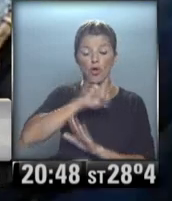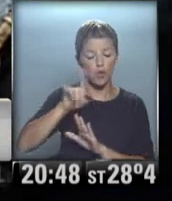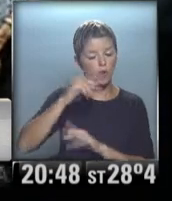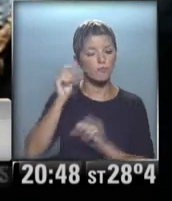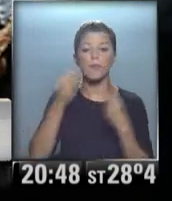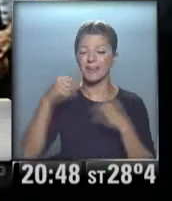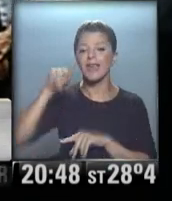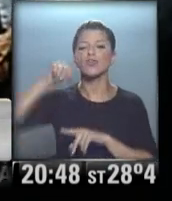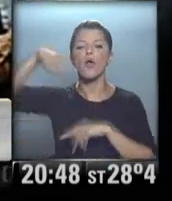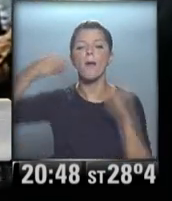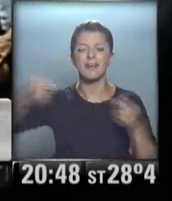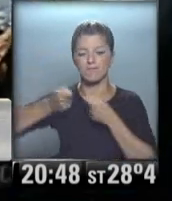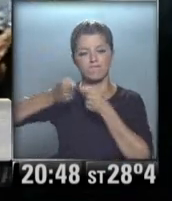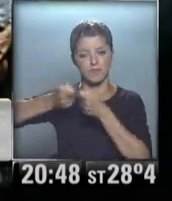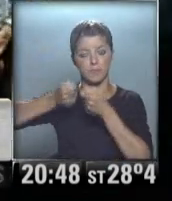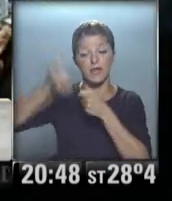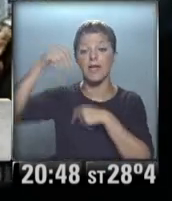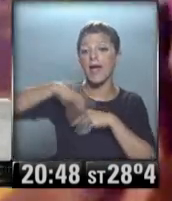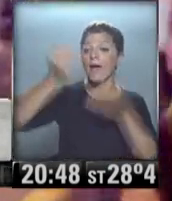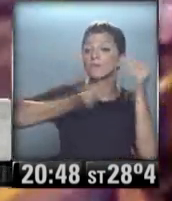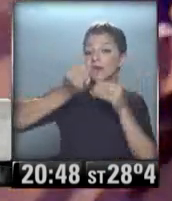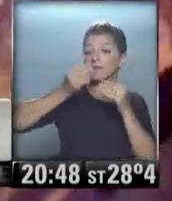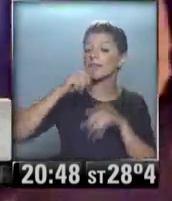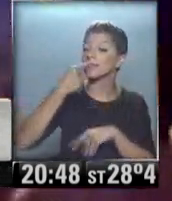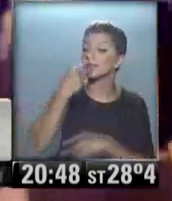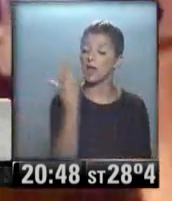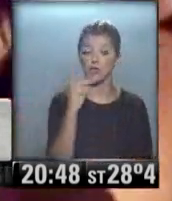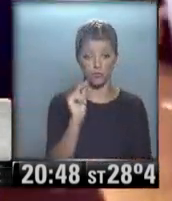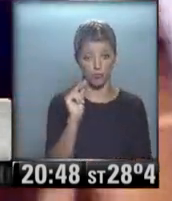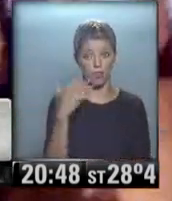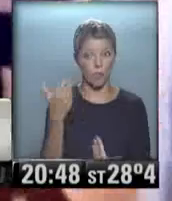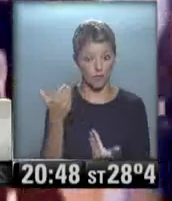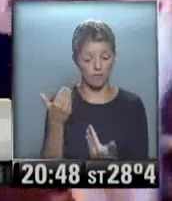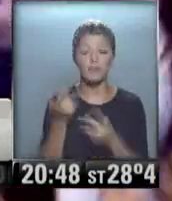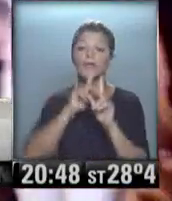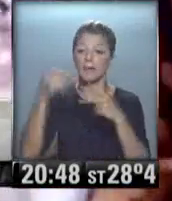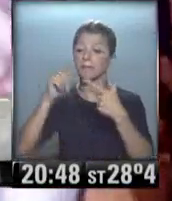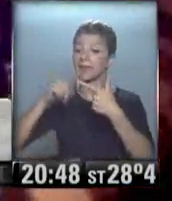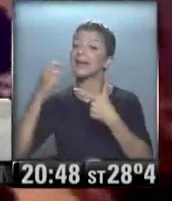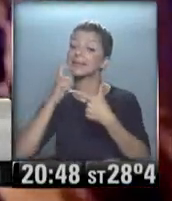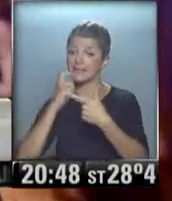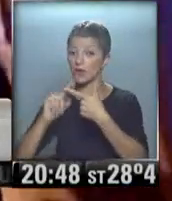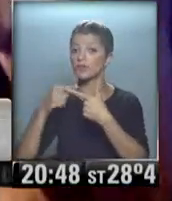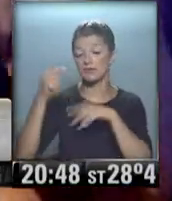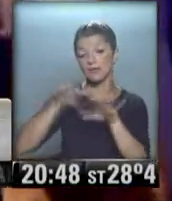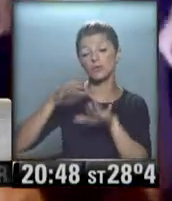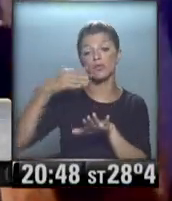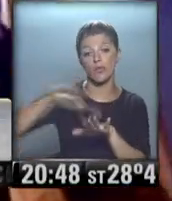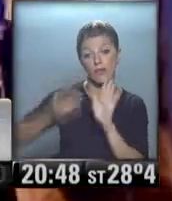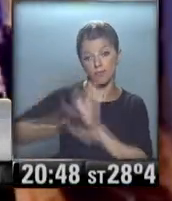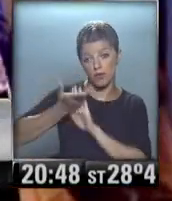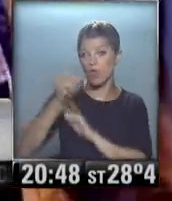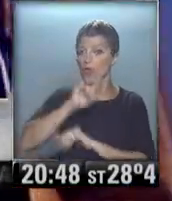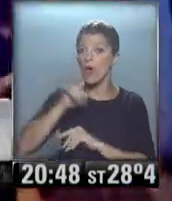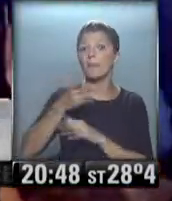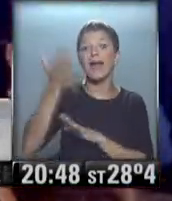y las finanzas provinciales no lo permiten la provincia de entre ríos también dará marcha atrás con el incremento salarial y anoche